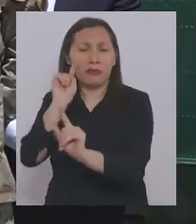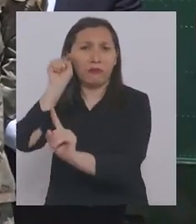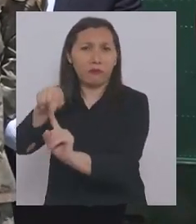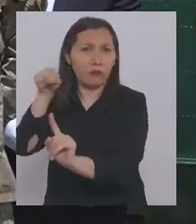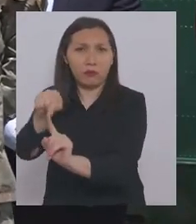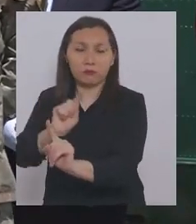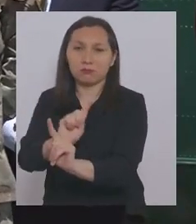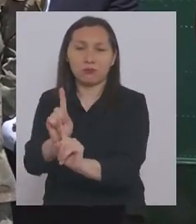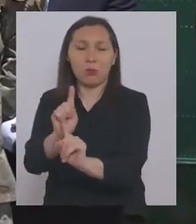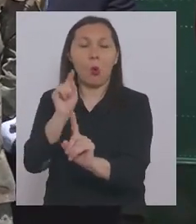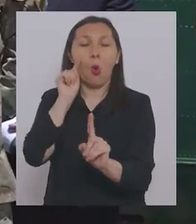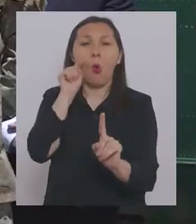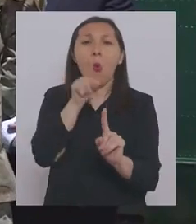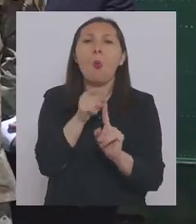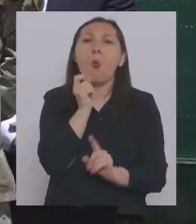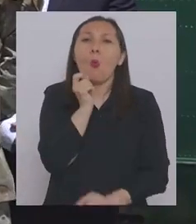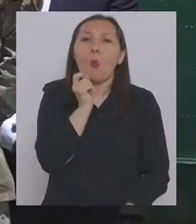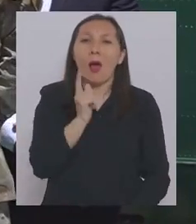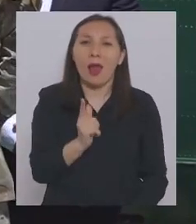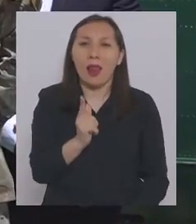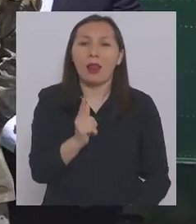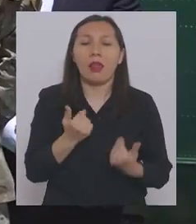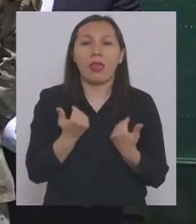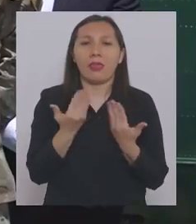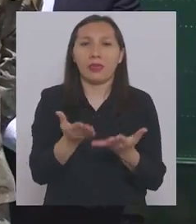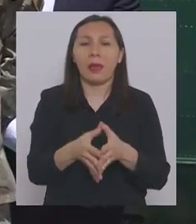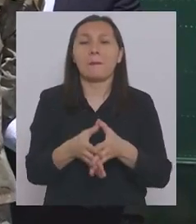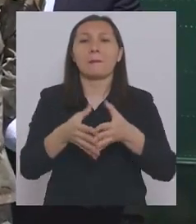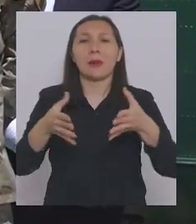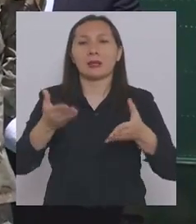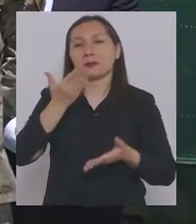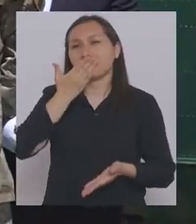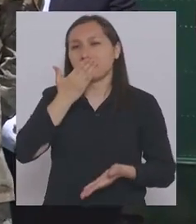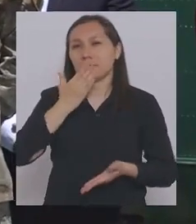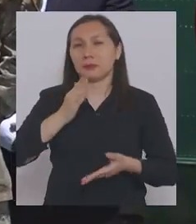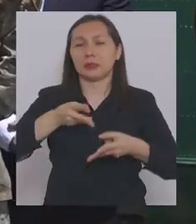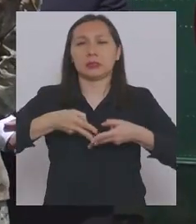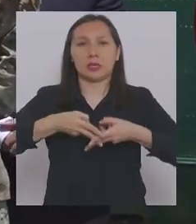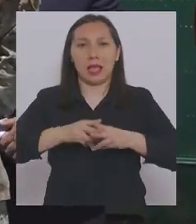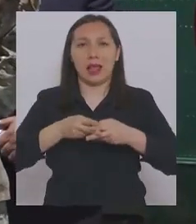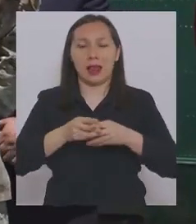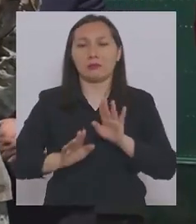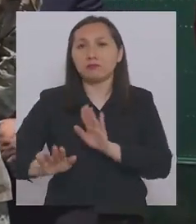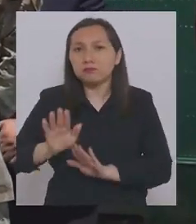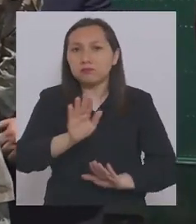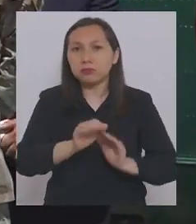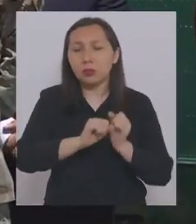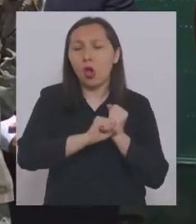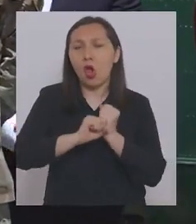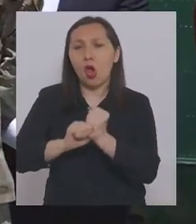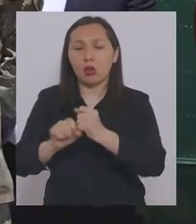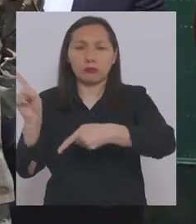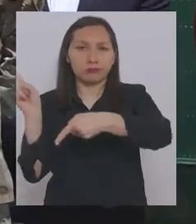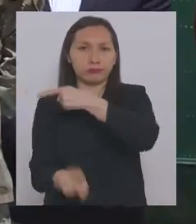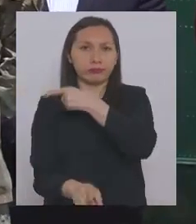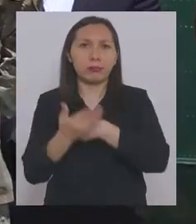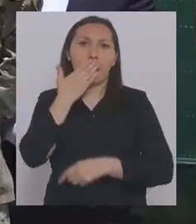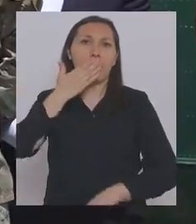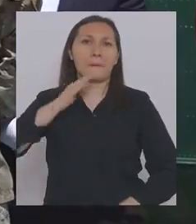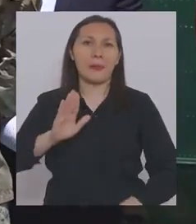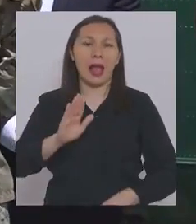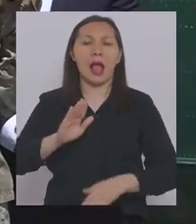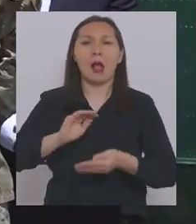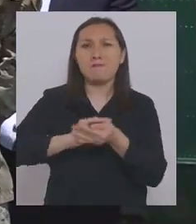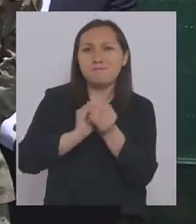Su objetivo es proveer más y mejores herramientas para combatir con mayor eficacia el